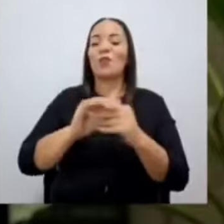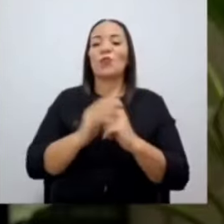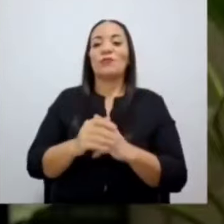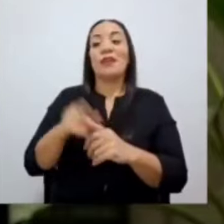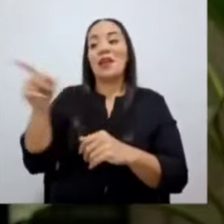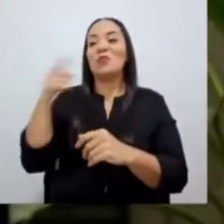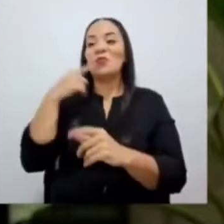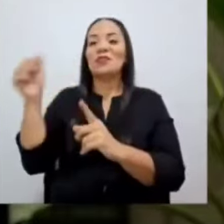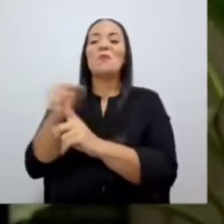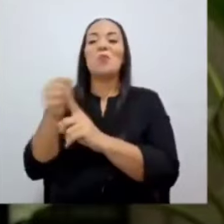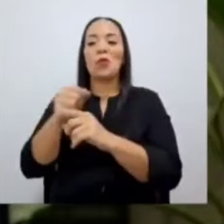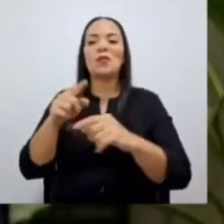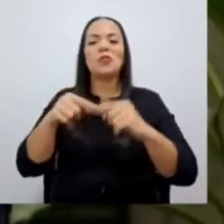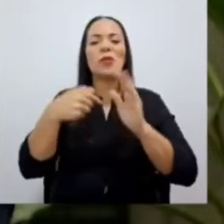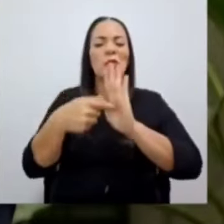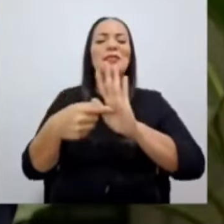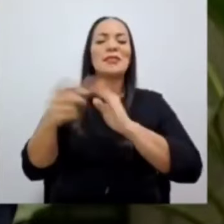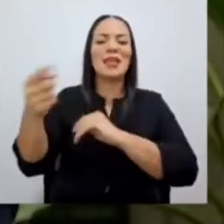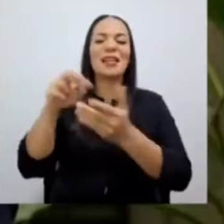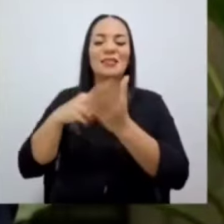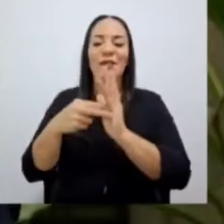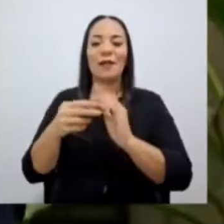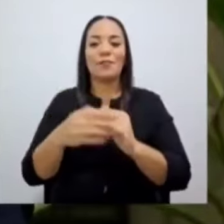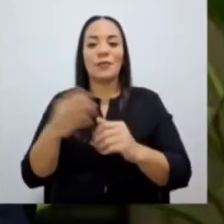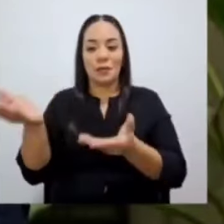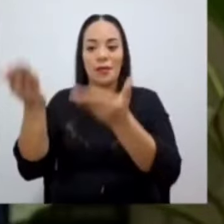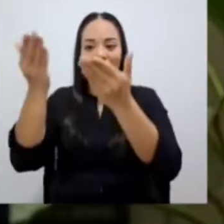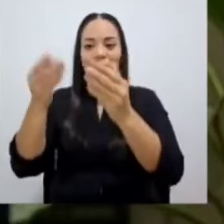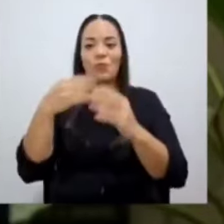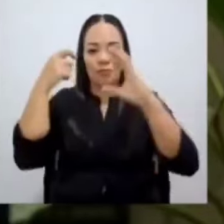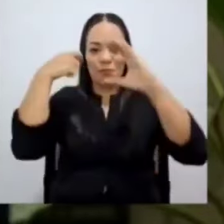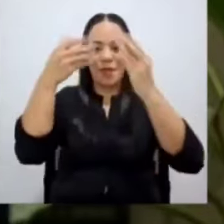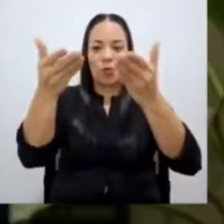Yo les voy a enseñar lo que es bullying de verdad. ¿Ya lo encontró? Sí, señor. Dale, por favor.